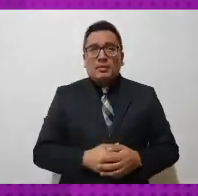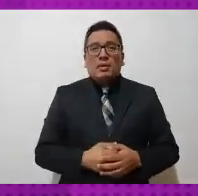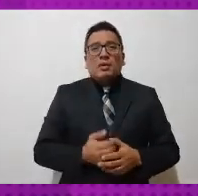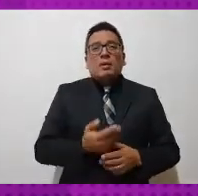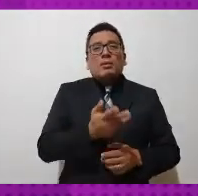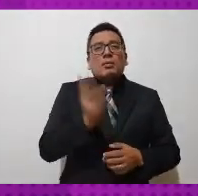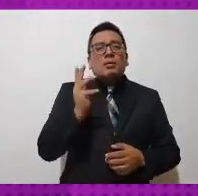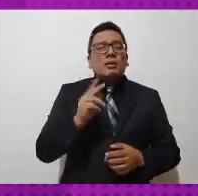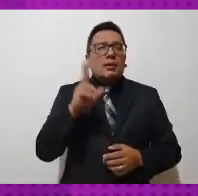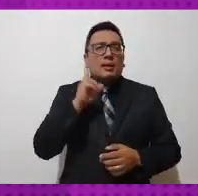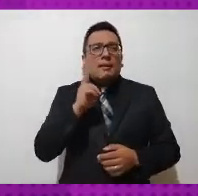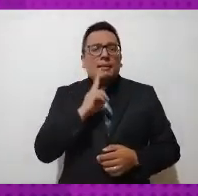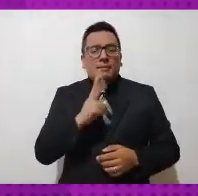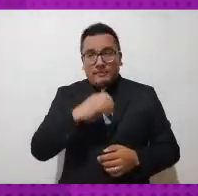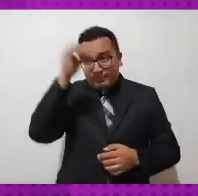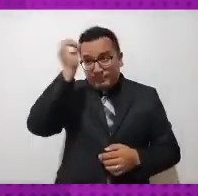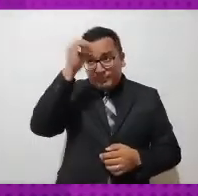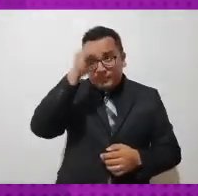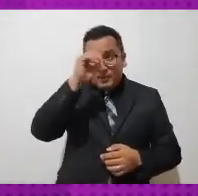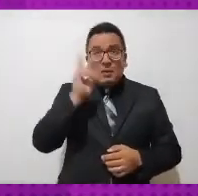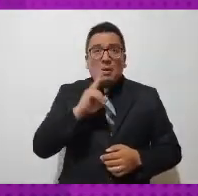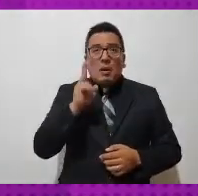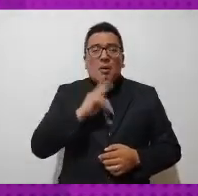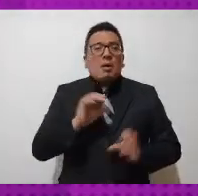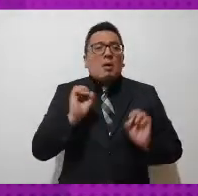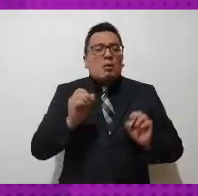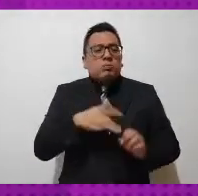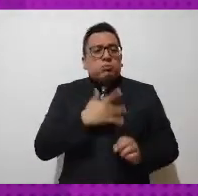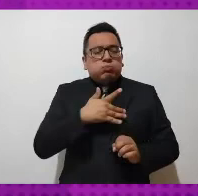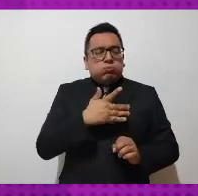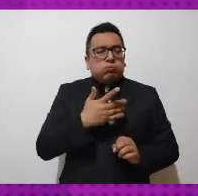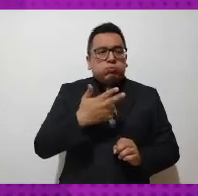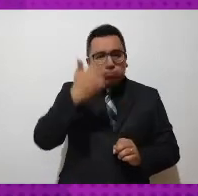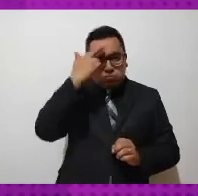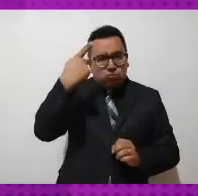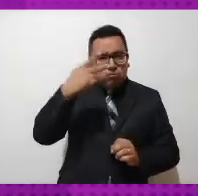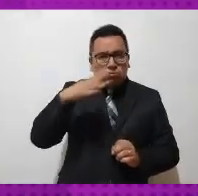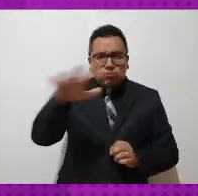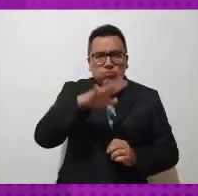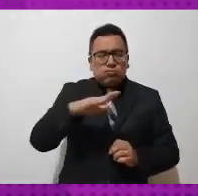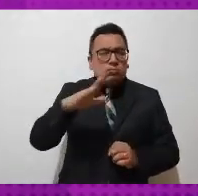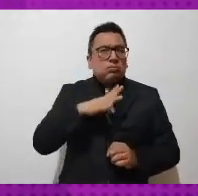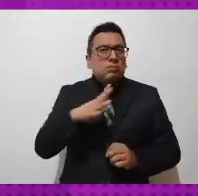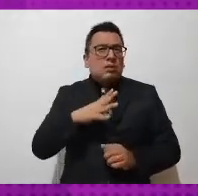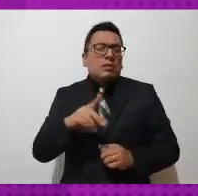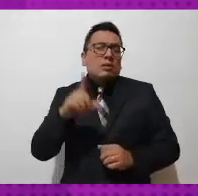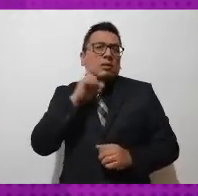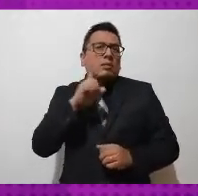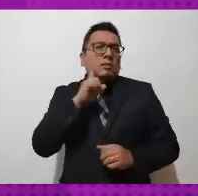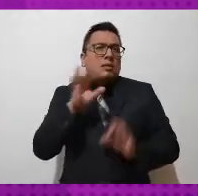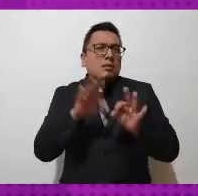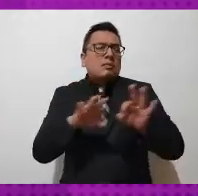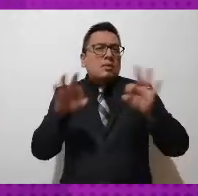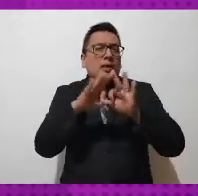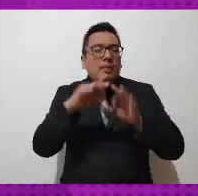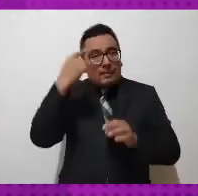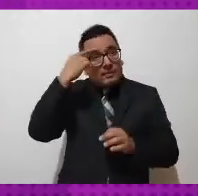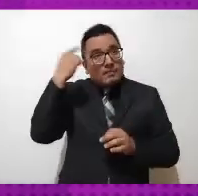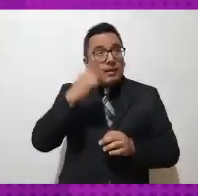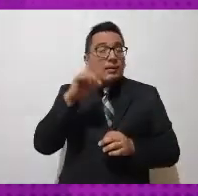¿qué acontecimientos o personajes históricos en sus respectivas regiones o entornos fueron determinantes para